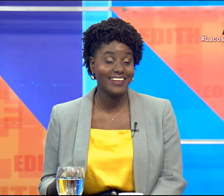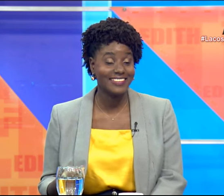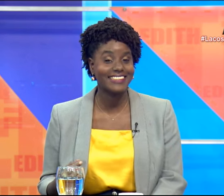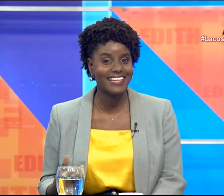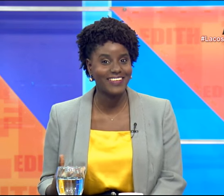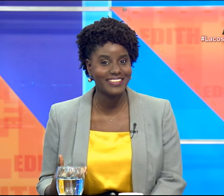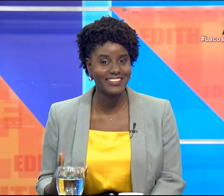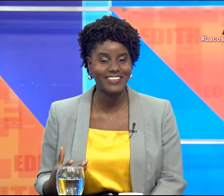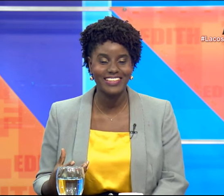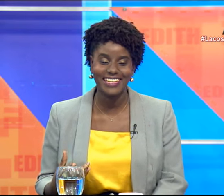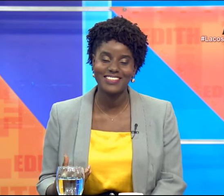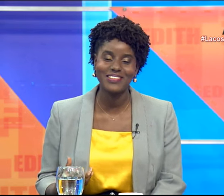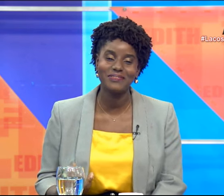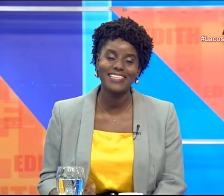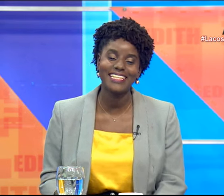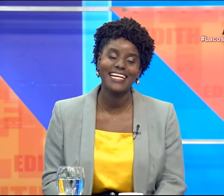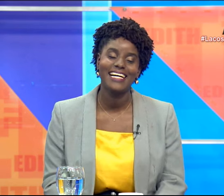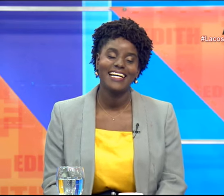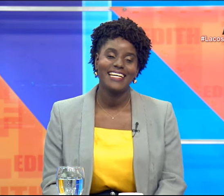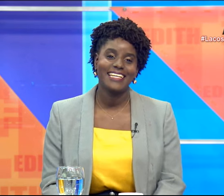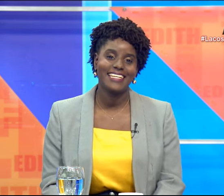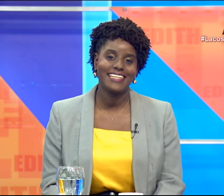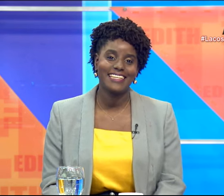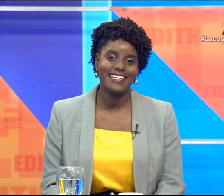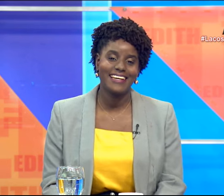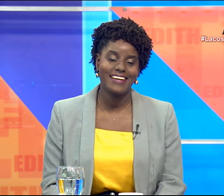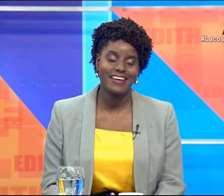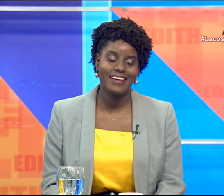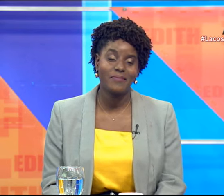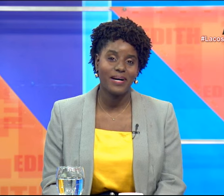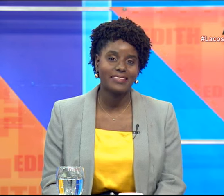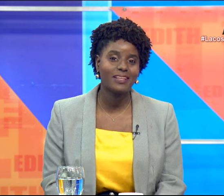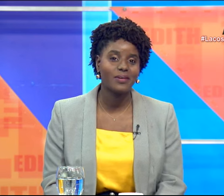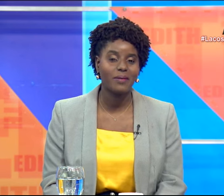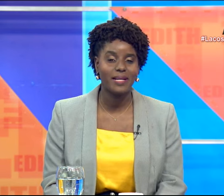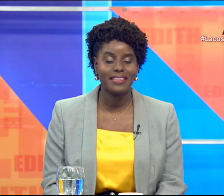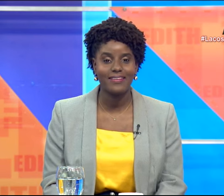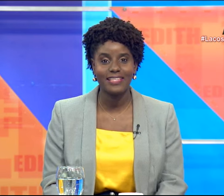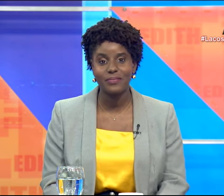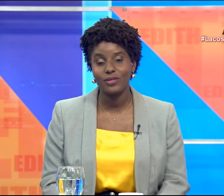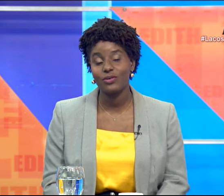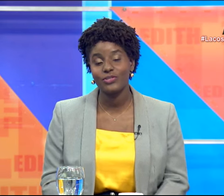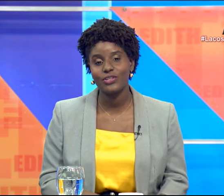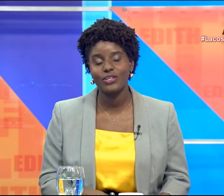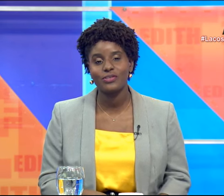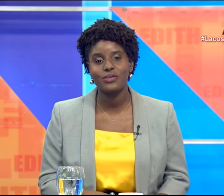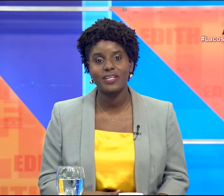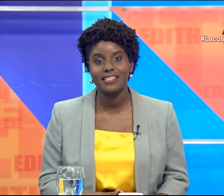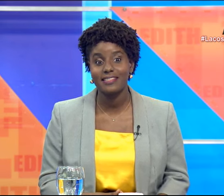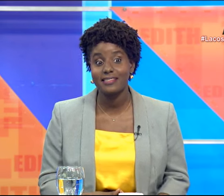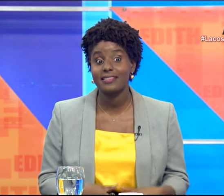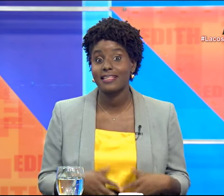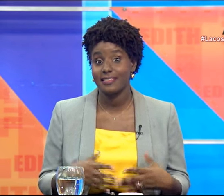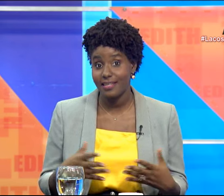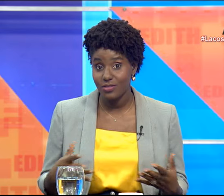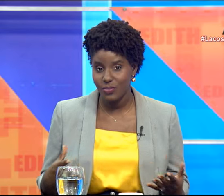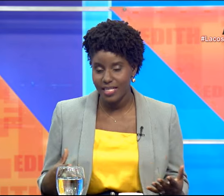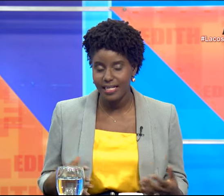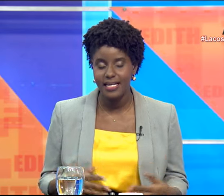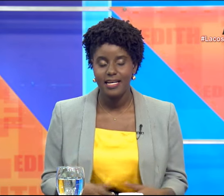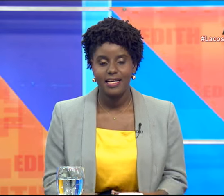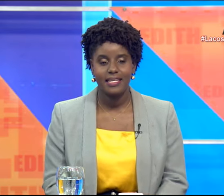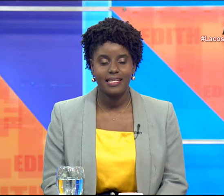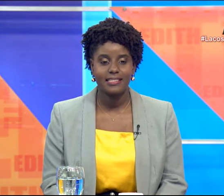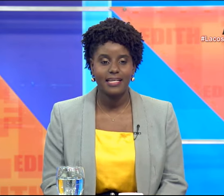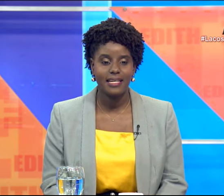sea, usted sabe todo lo que eso implica, y es parte de lo que planteaba también otro de los congresistas que se hizo